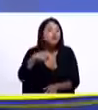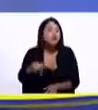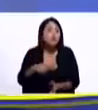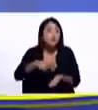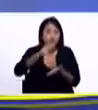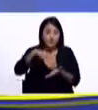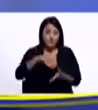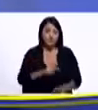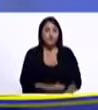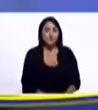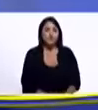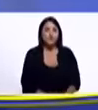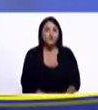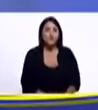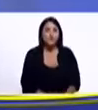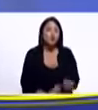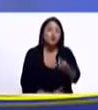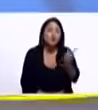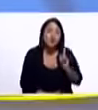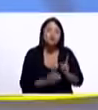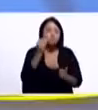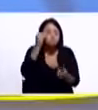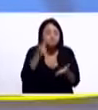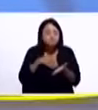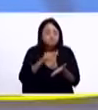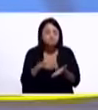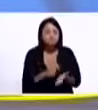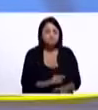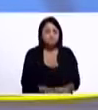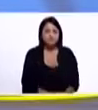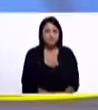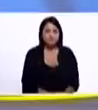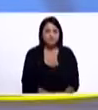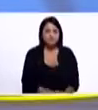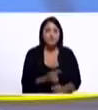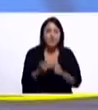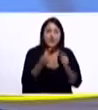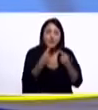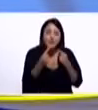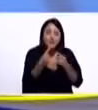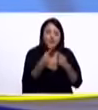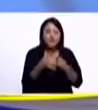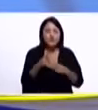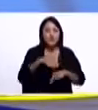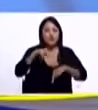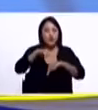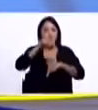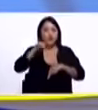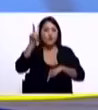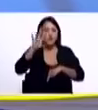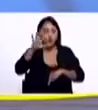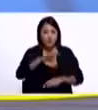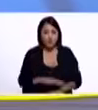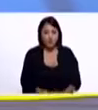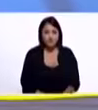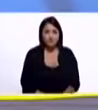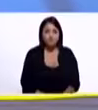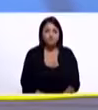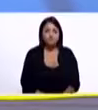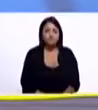Ahí lo dejo, en consideración de ustedes. Lo dejo para el debate nacional. Pero sí les